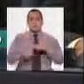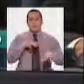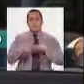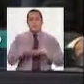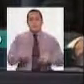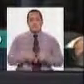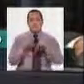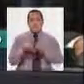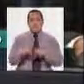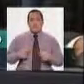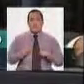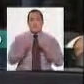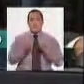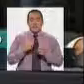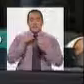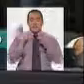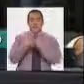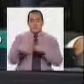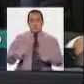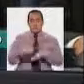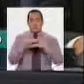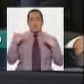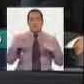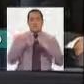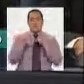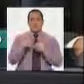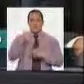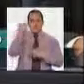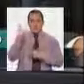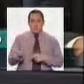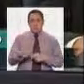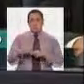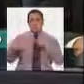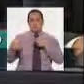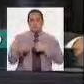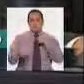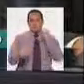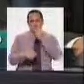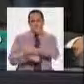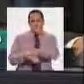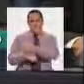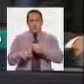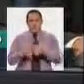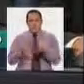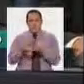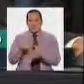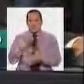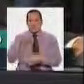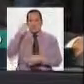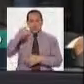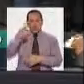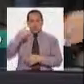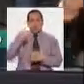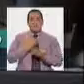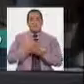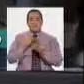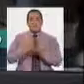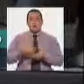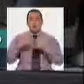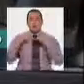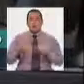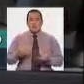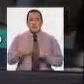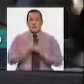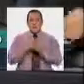es tratar de destruir al adversario político. Y en ese sentido, ratificar que